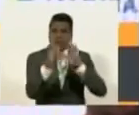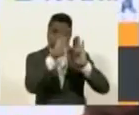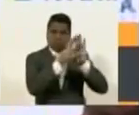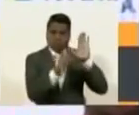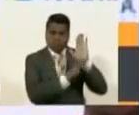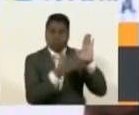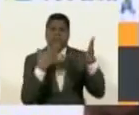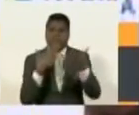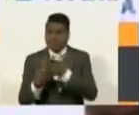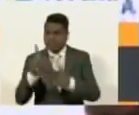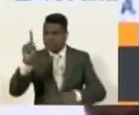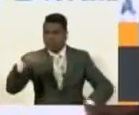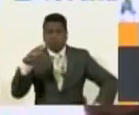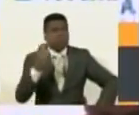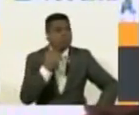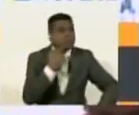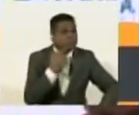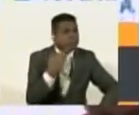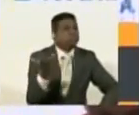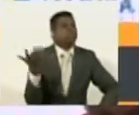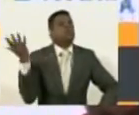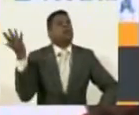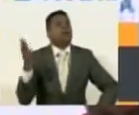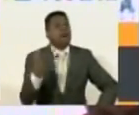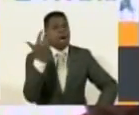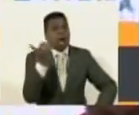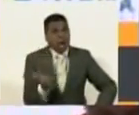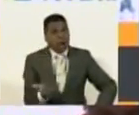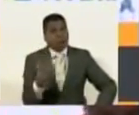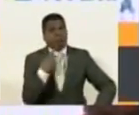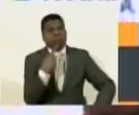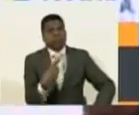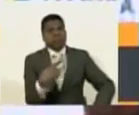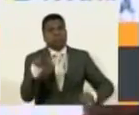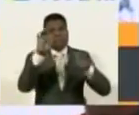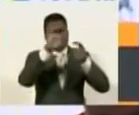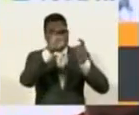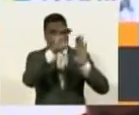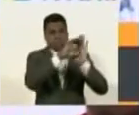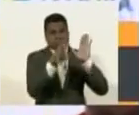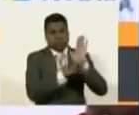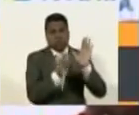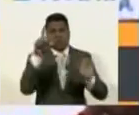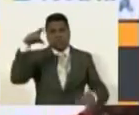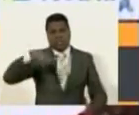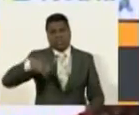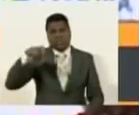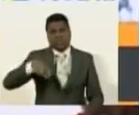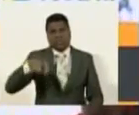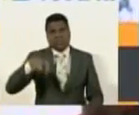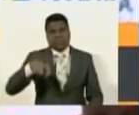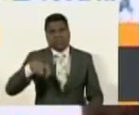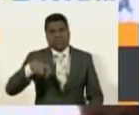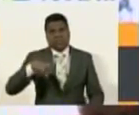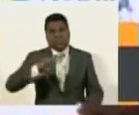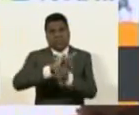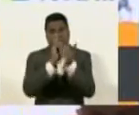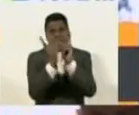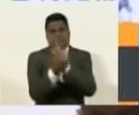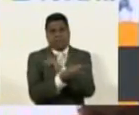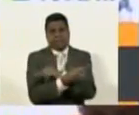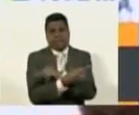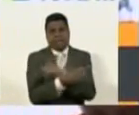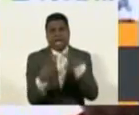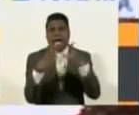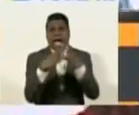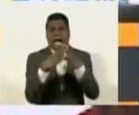pidiendo. Y además con el descaro de decir que la constituyente era necesaria para cambiar a todos los